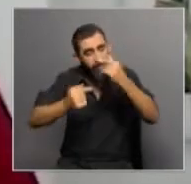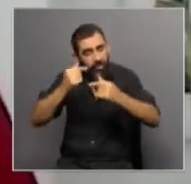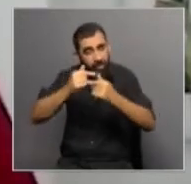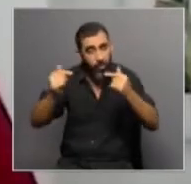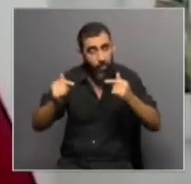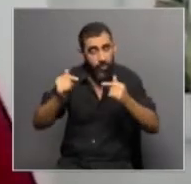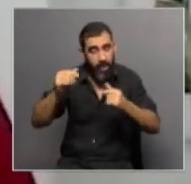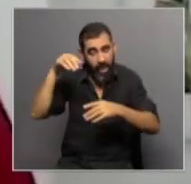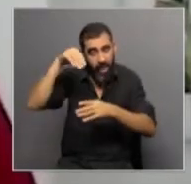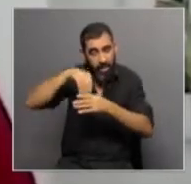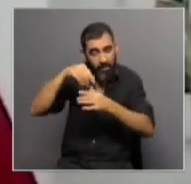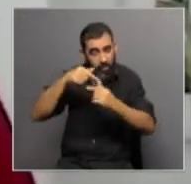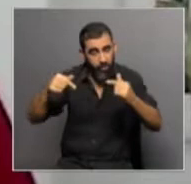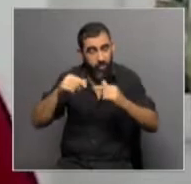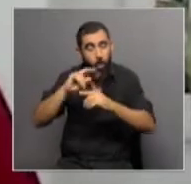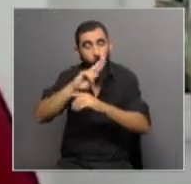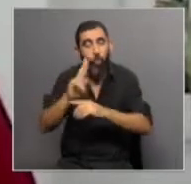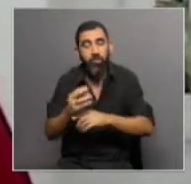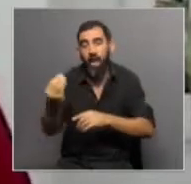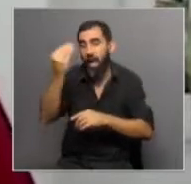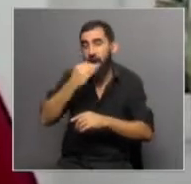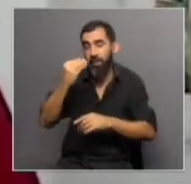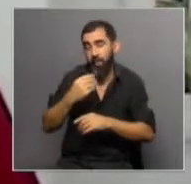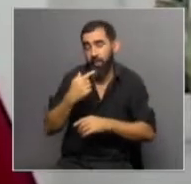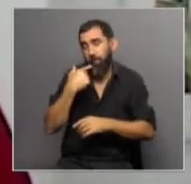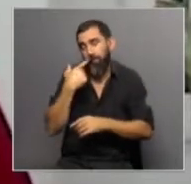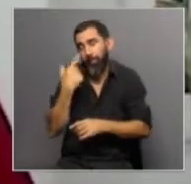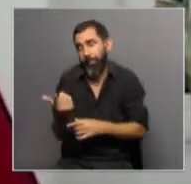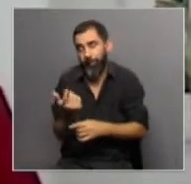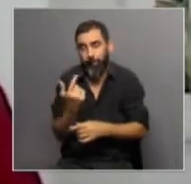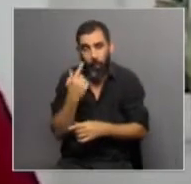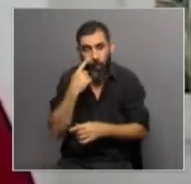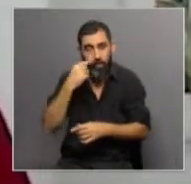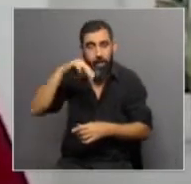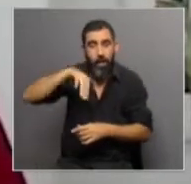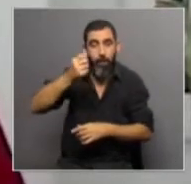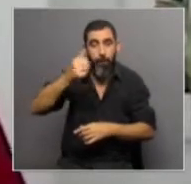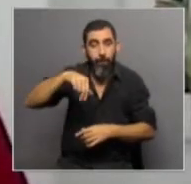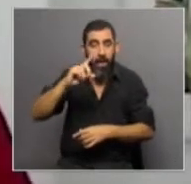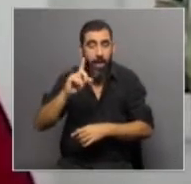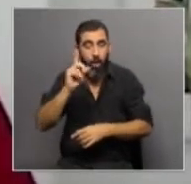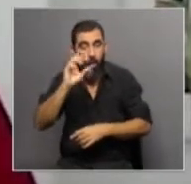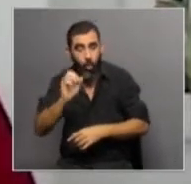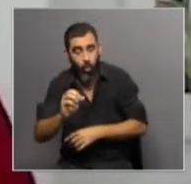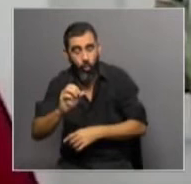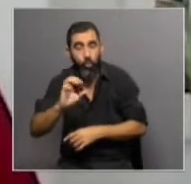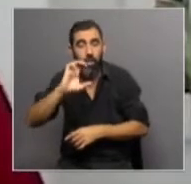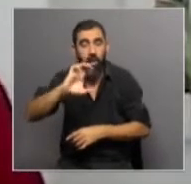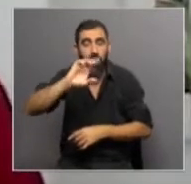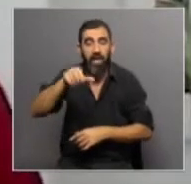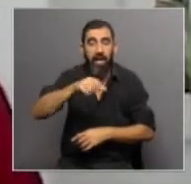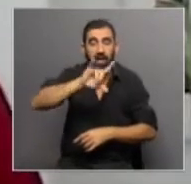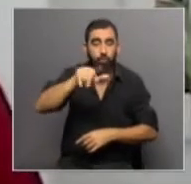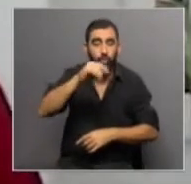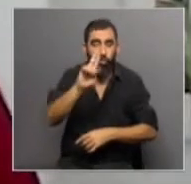elementos, varias especies usadas como alimenticias, por ejemplo, muy conocidas, como el mango, como la castaña de cayú, como los